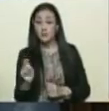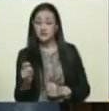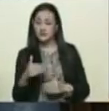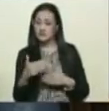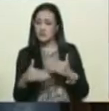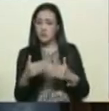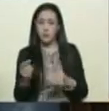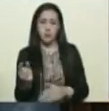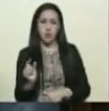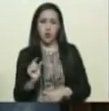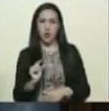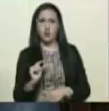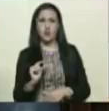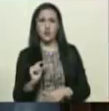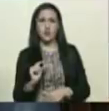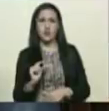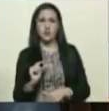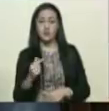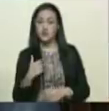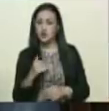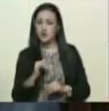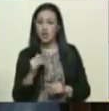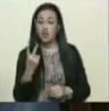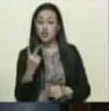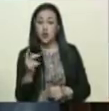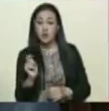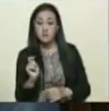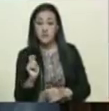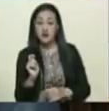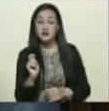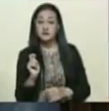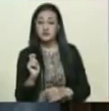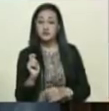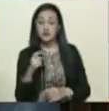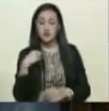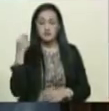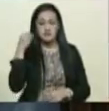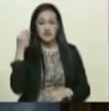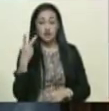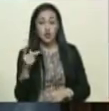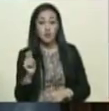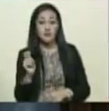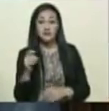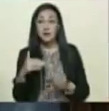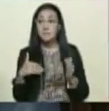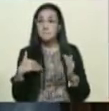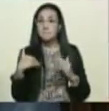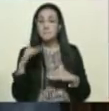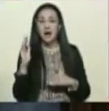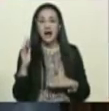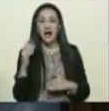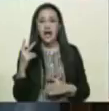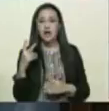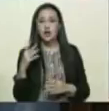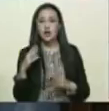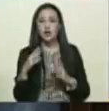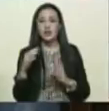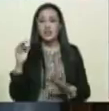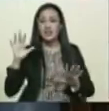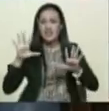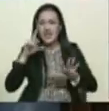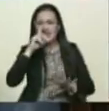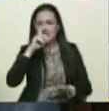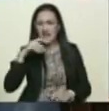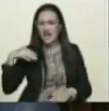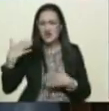pero yo culminó dos meses han hecho más que toda una década de ignominia que